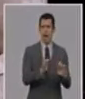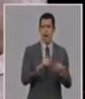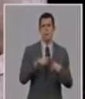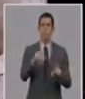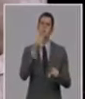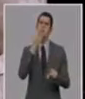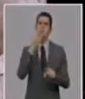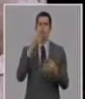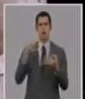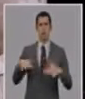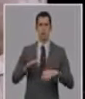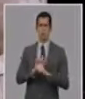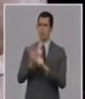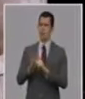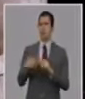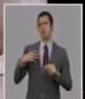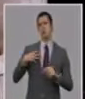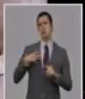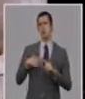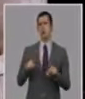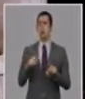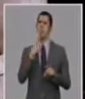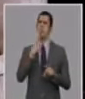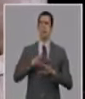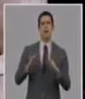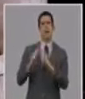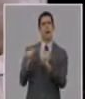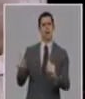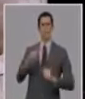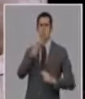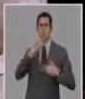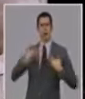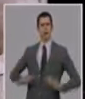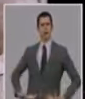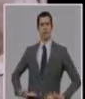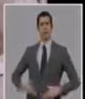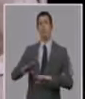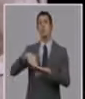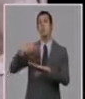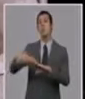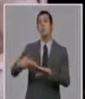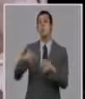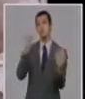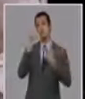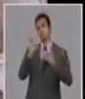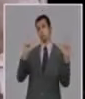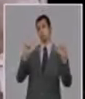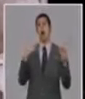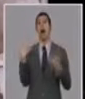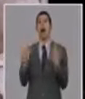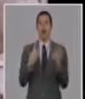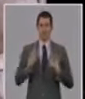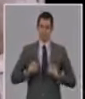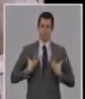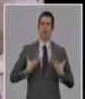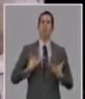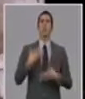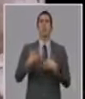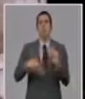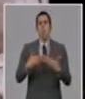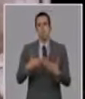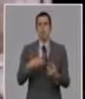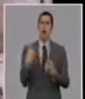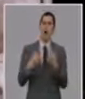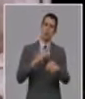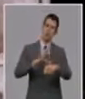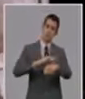tornarse muy prolongada y que puede tornarse también muy compleja e incluso complicada, y que depende no